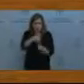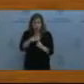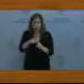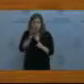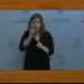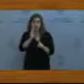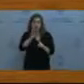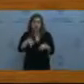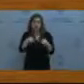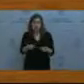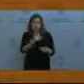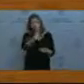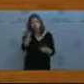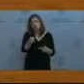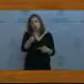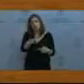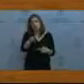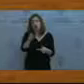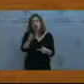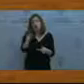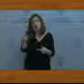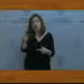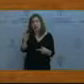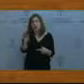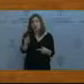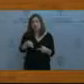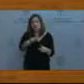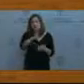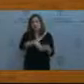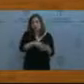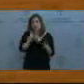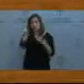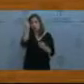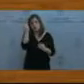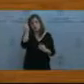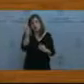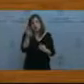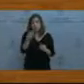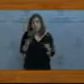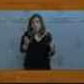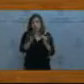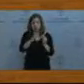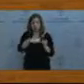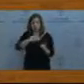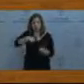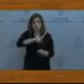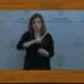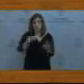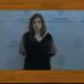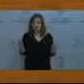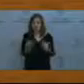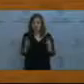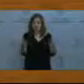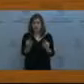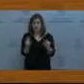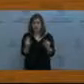Rotterdam y otro en Barcelona. Por tanto, yo creo que convendréis conmigo, señorías, que respecto a la